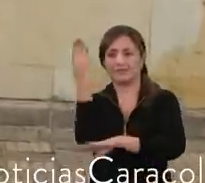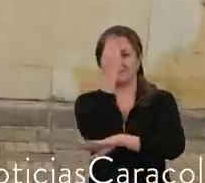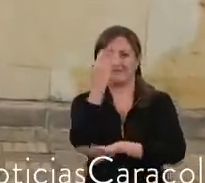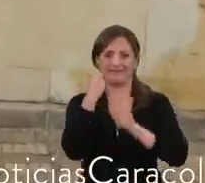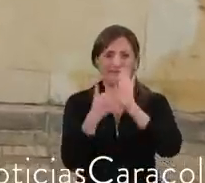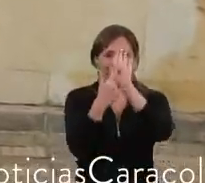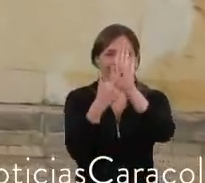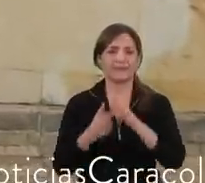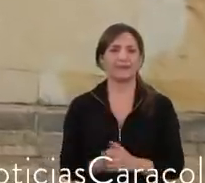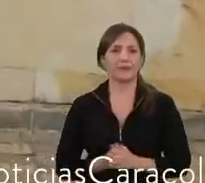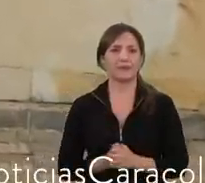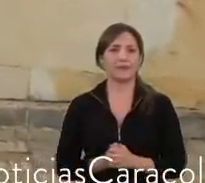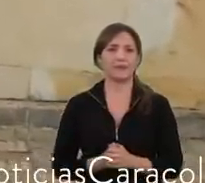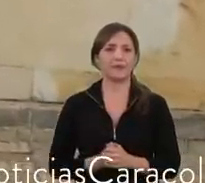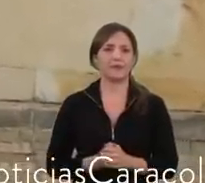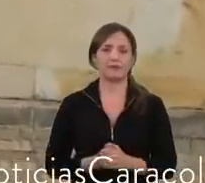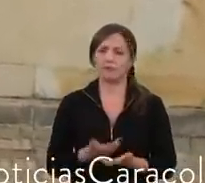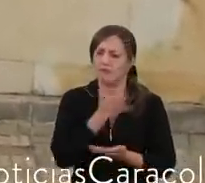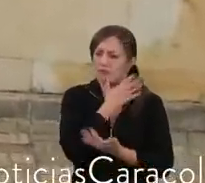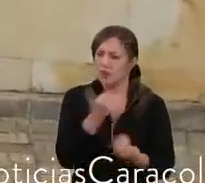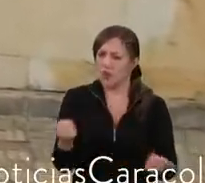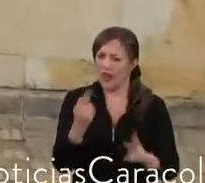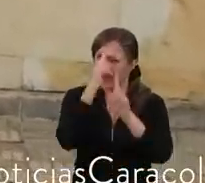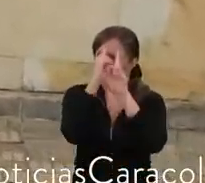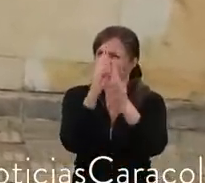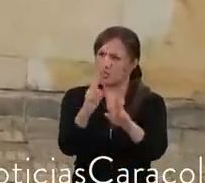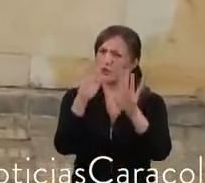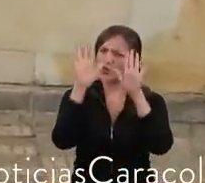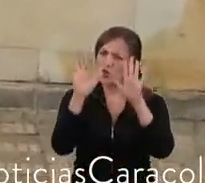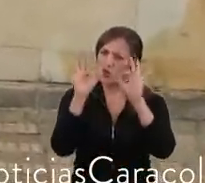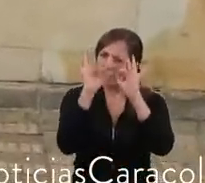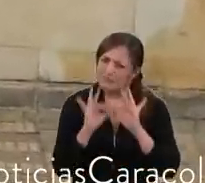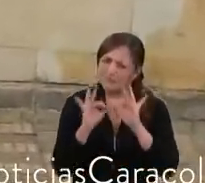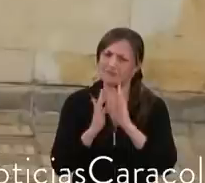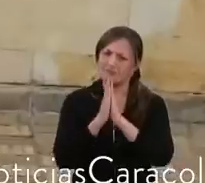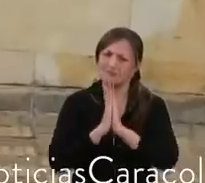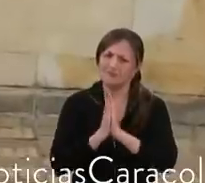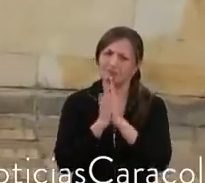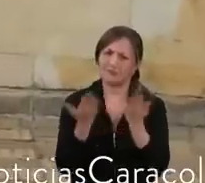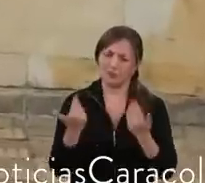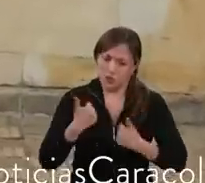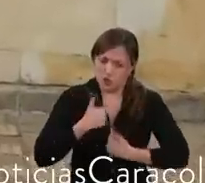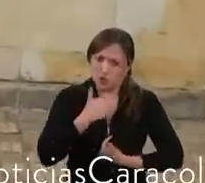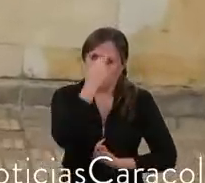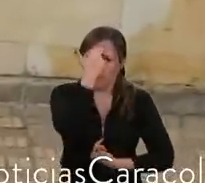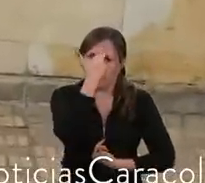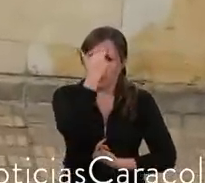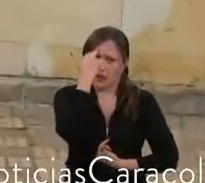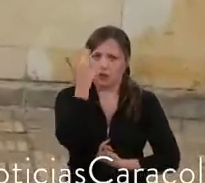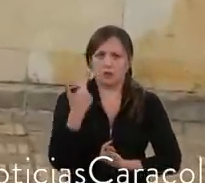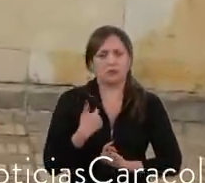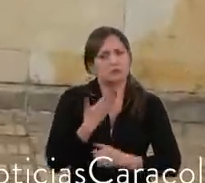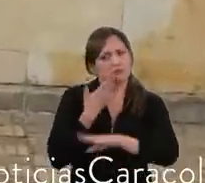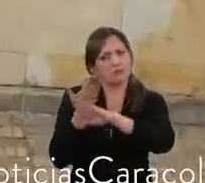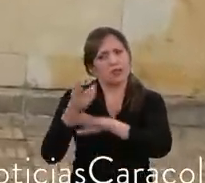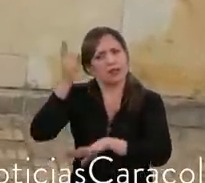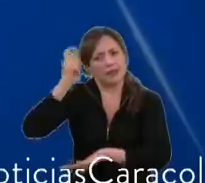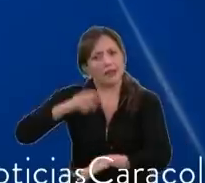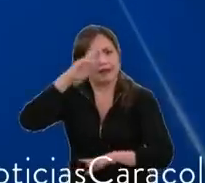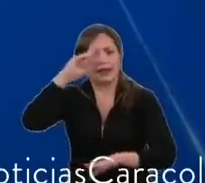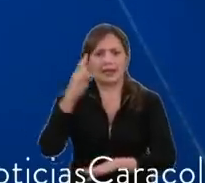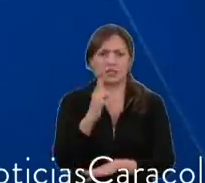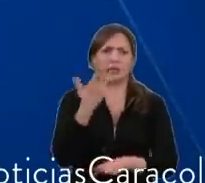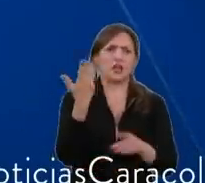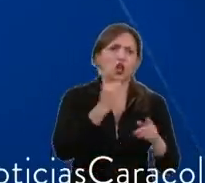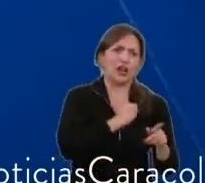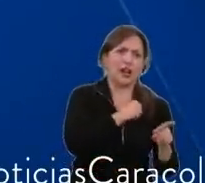No tienen respeto por el culto y yo soy católico, pero yo respeto a las demás religiones.